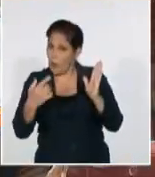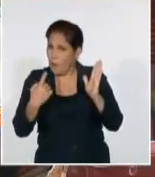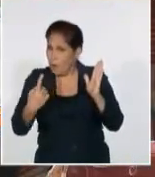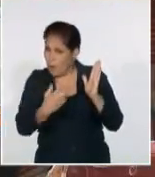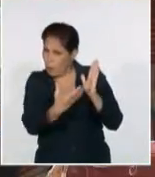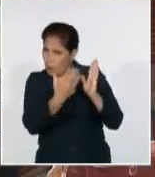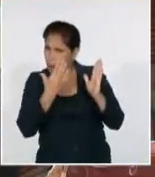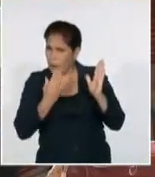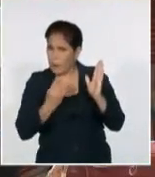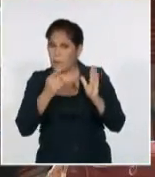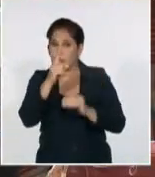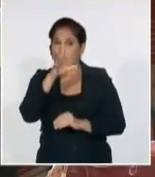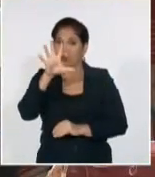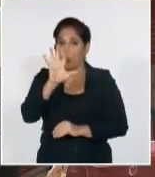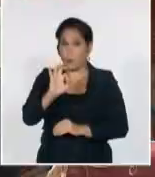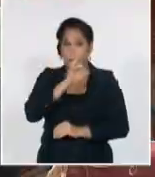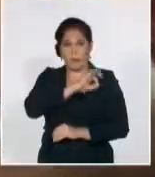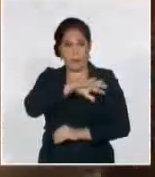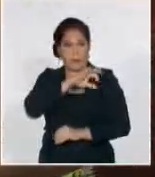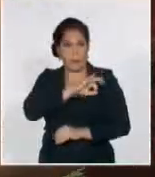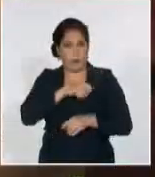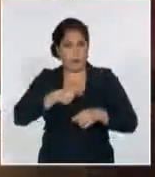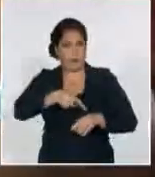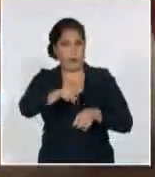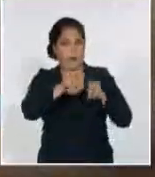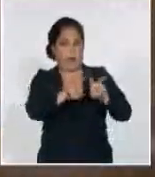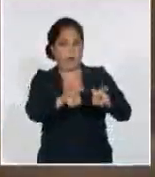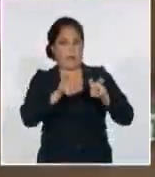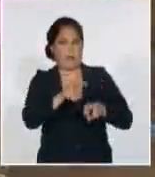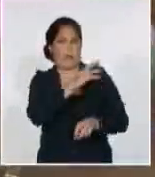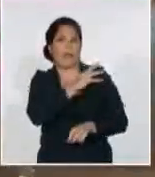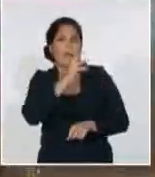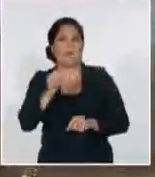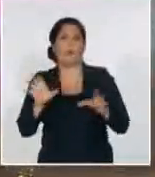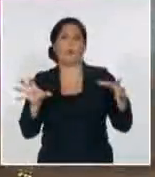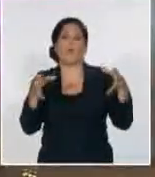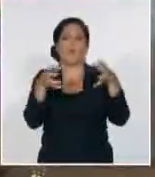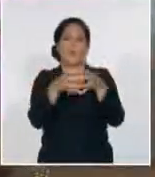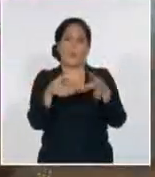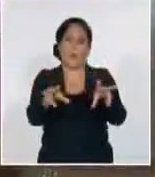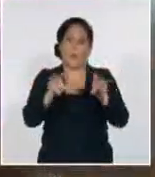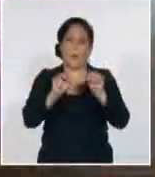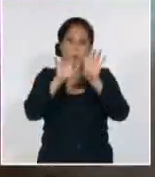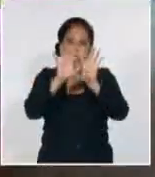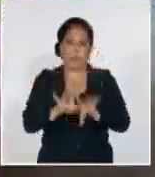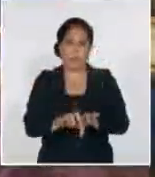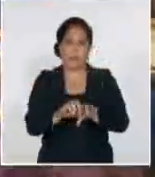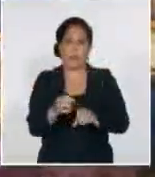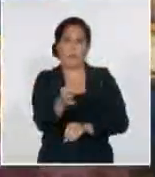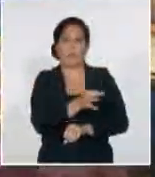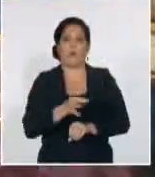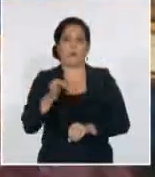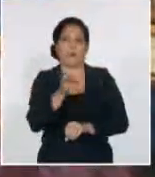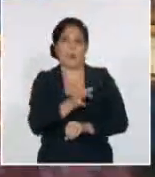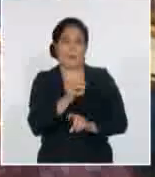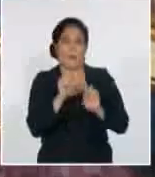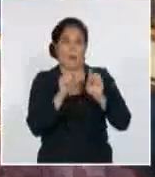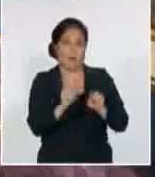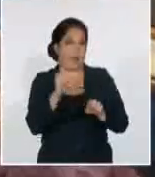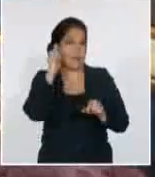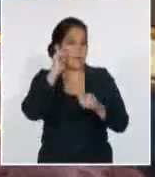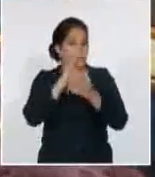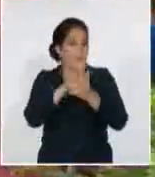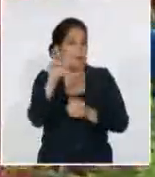Las 150 delegadas a la asamblea eligieron al nuevo comité y secretariado municipal de la organización, que ratificó